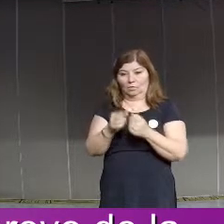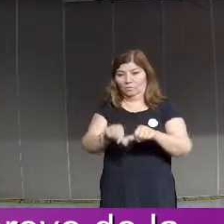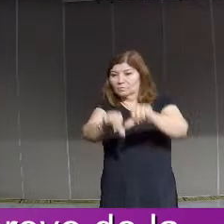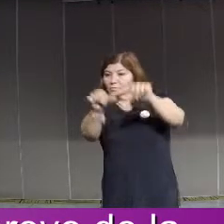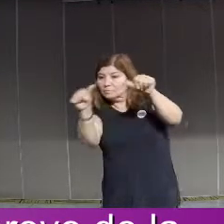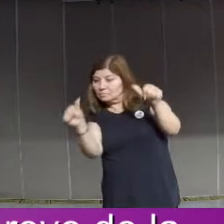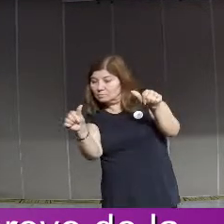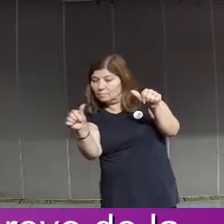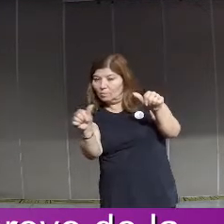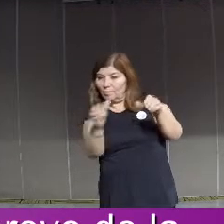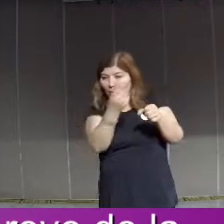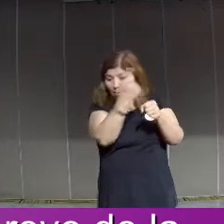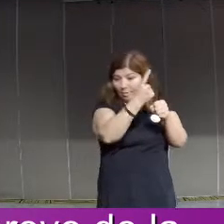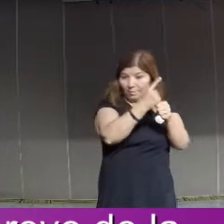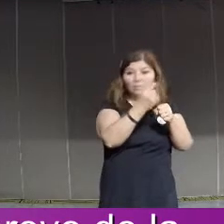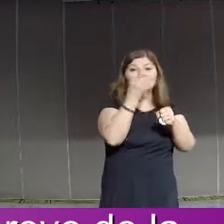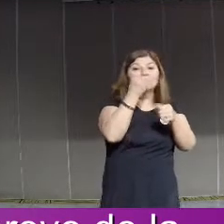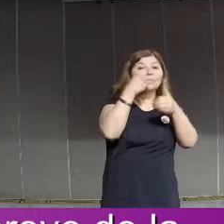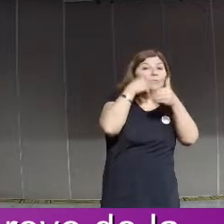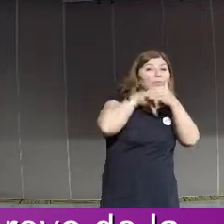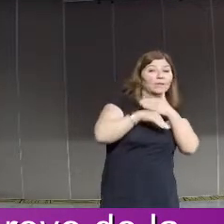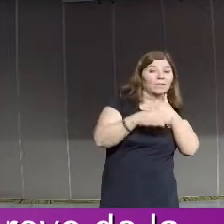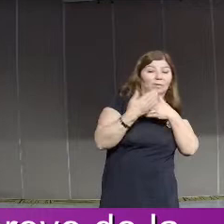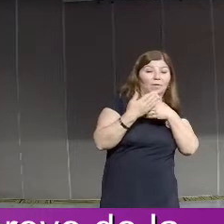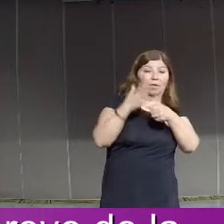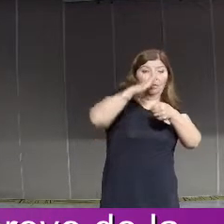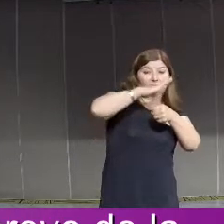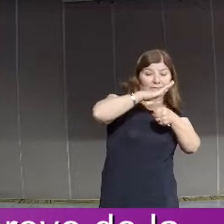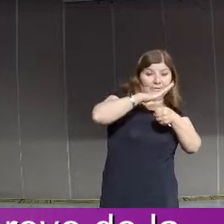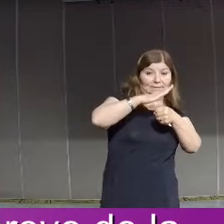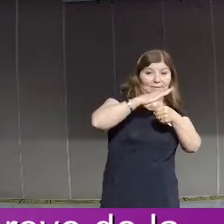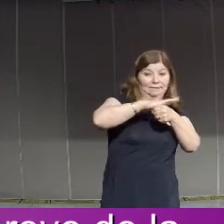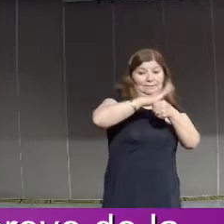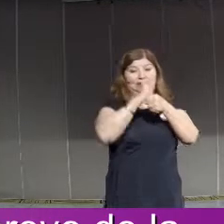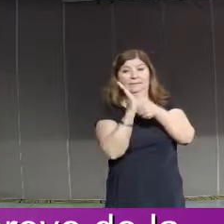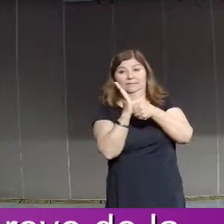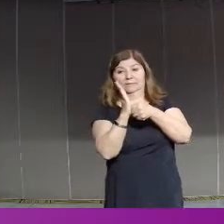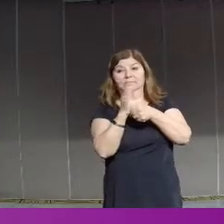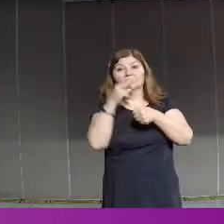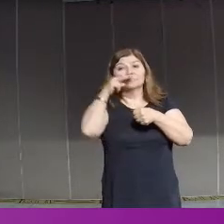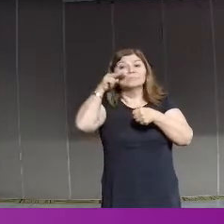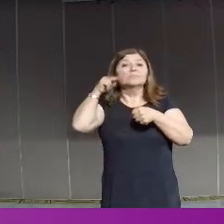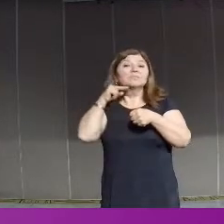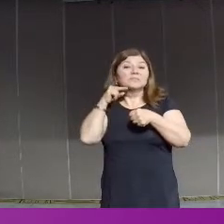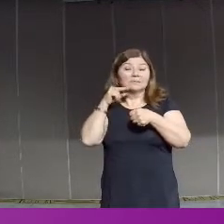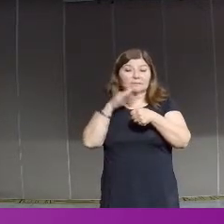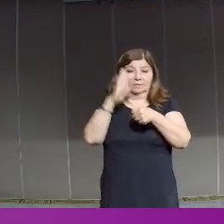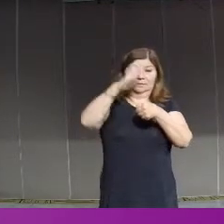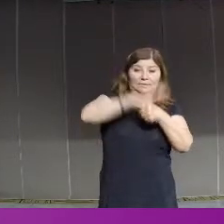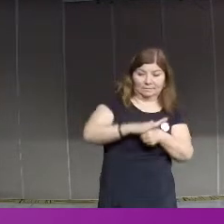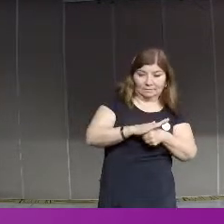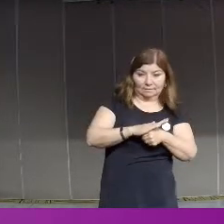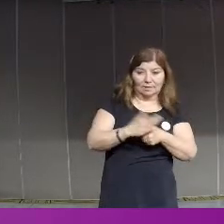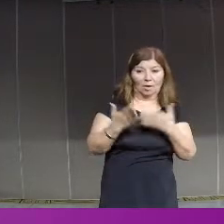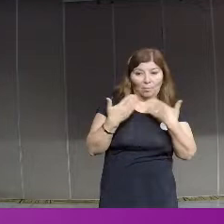qué es el reflejo deglutorio, si ustedes cuando tragan se ponen la mano acá, eso es el reflejo deglutorio. Pueden ver que hay